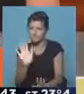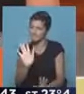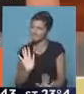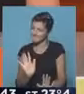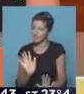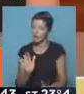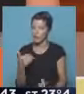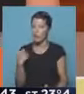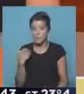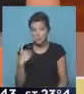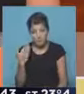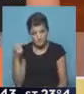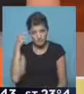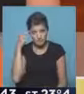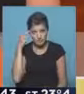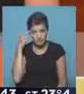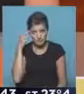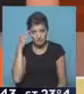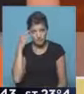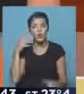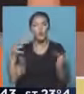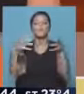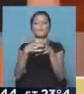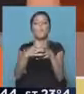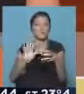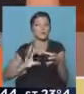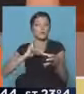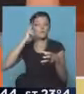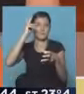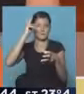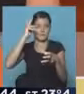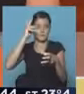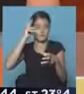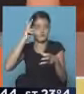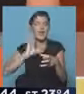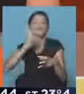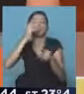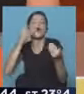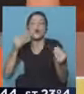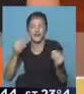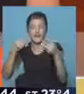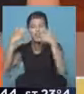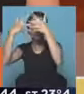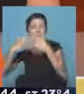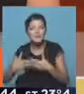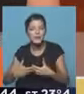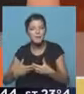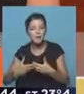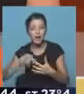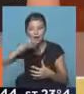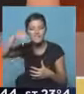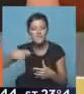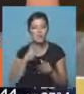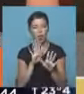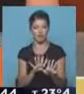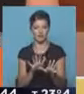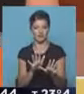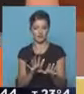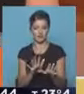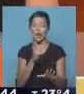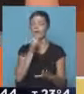es un internacional de indignados indignados con un sistema que generó lo que generó digamos una